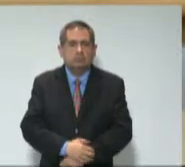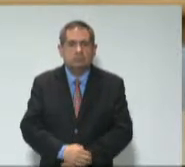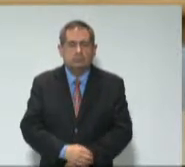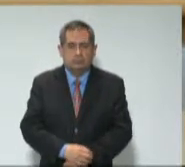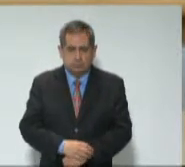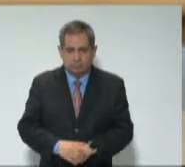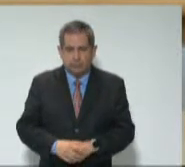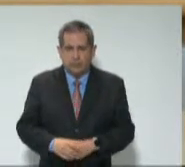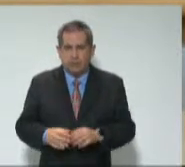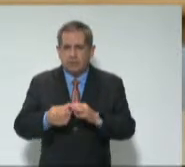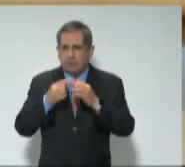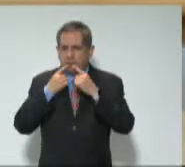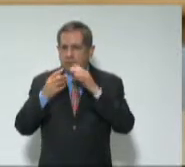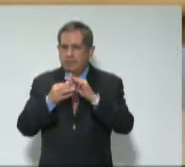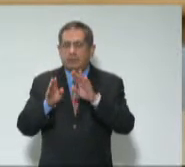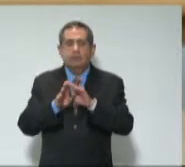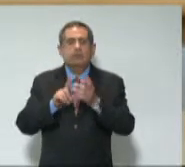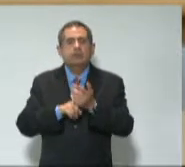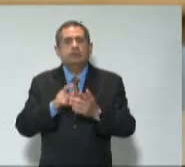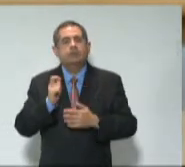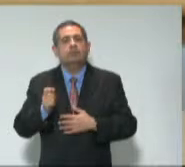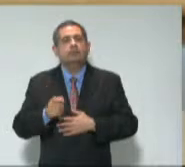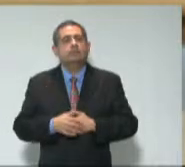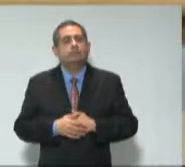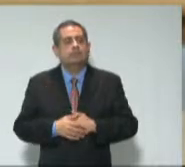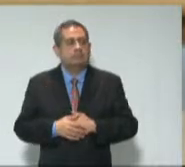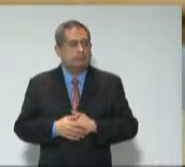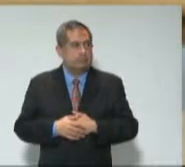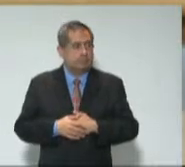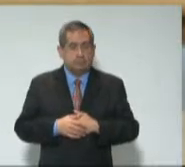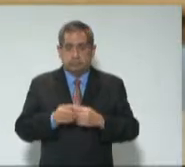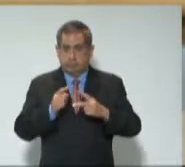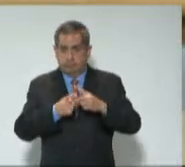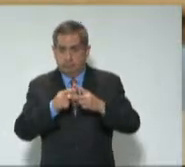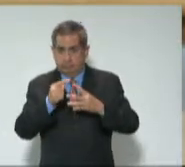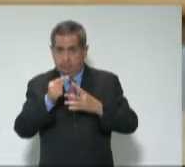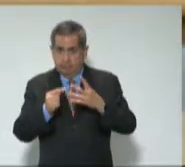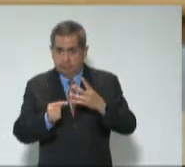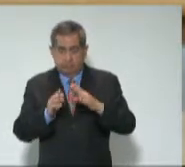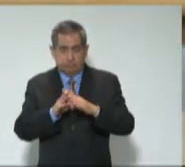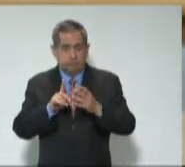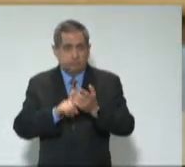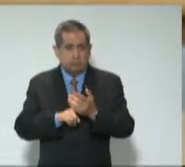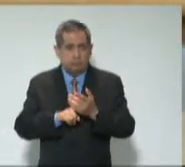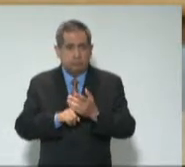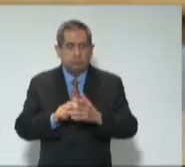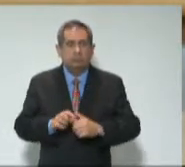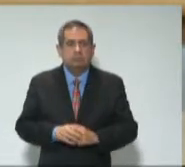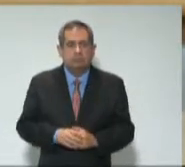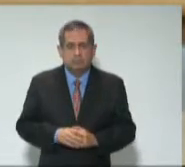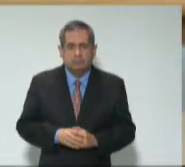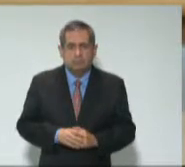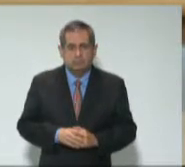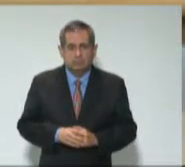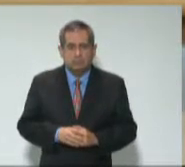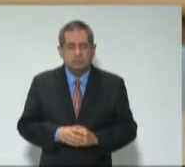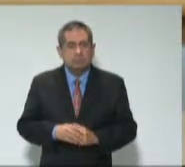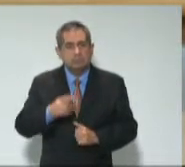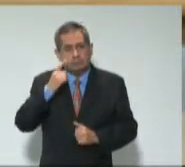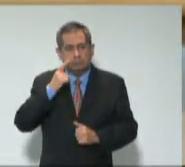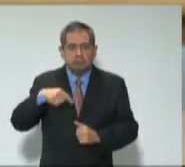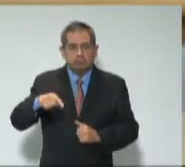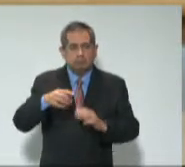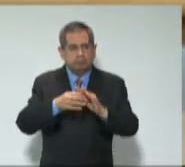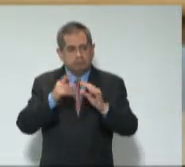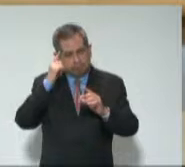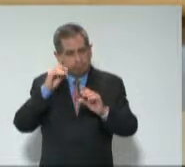transparente en este sentido la estadística es un vehículo para tratar transparentar de manera indiscriminada